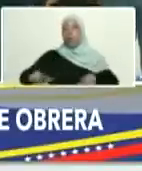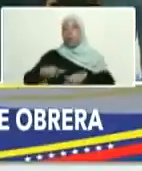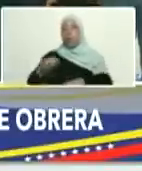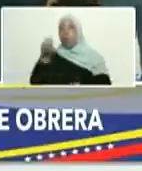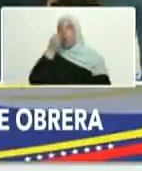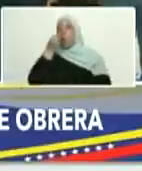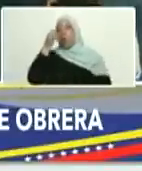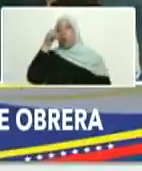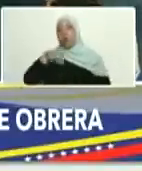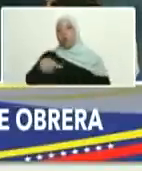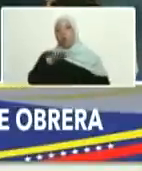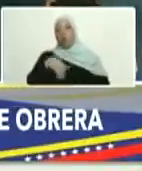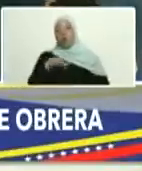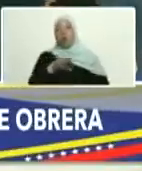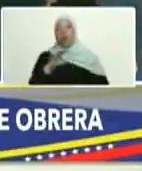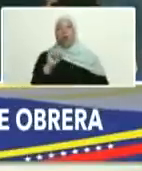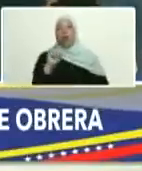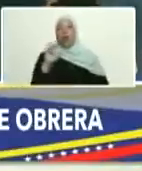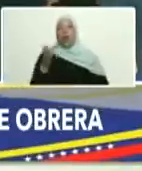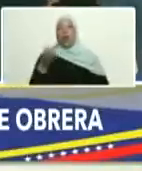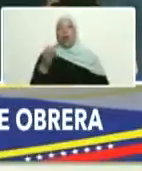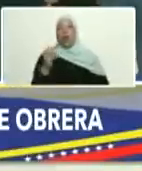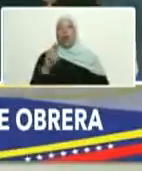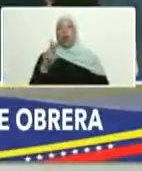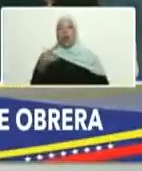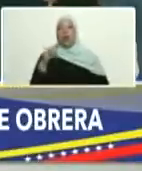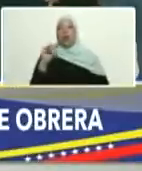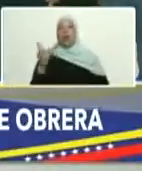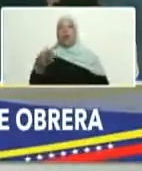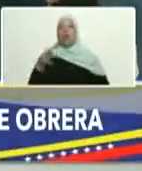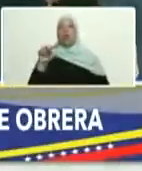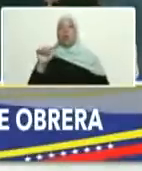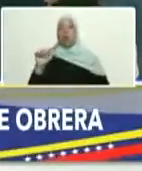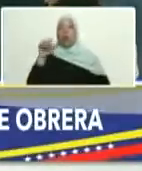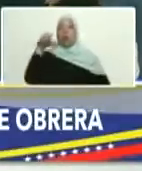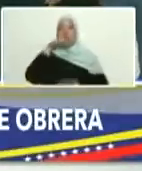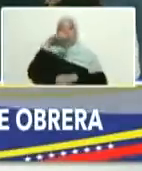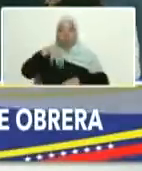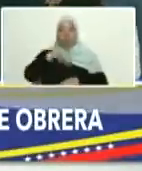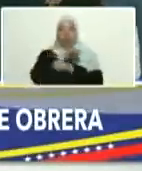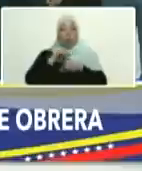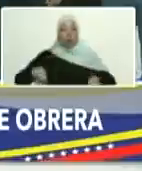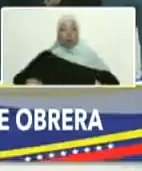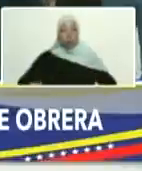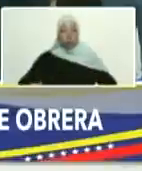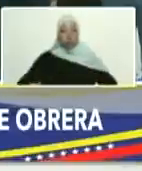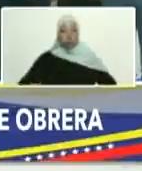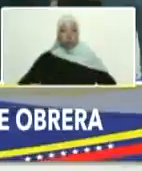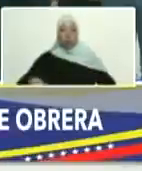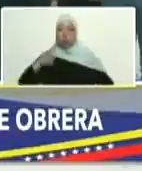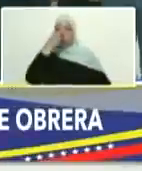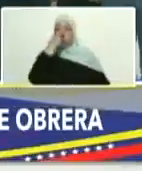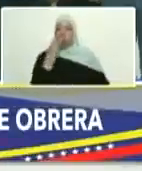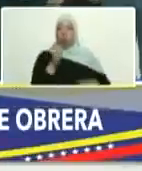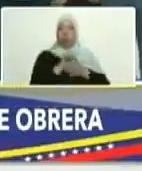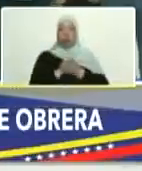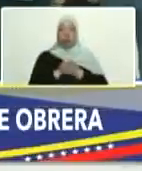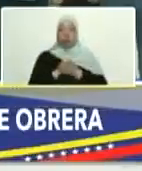para el pueblo allá en Acarigua, en el estado portuguesa, en la visita del